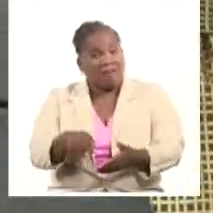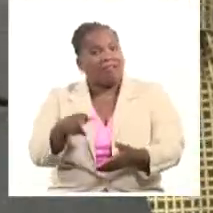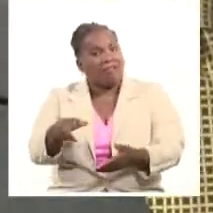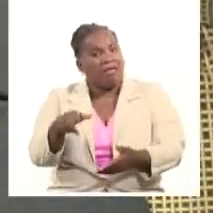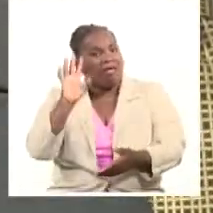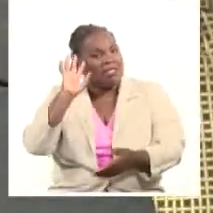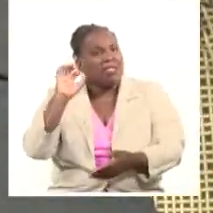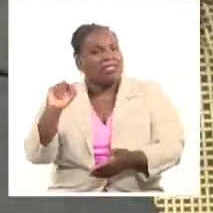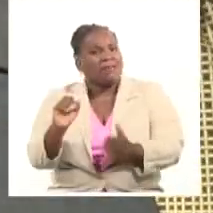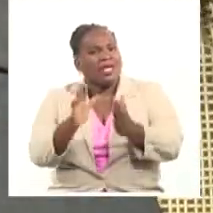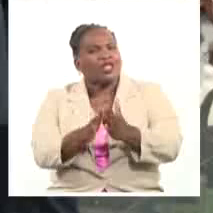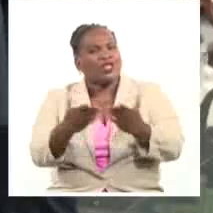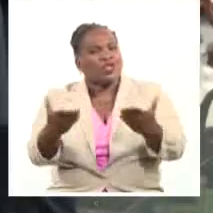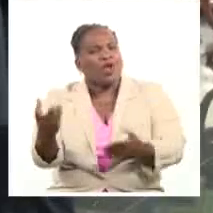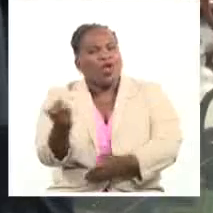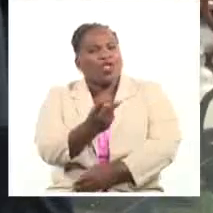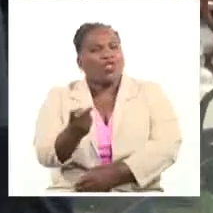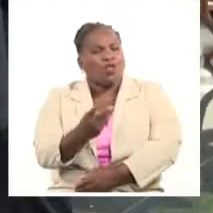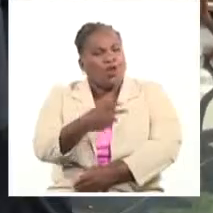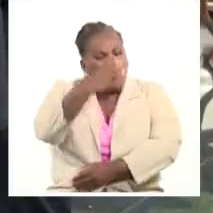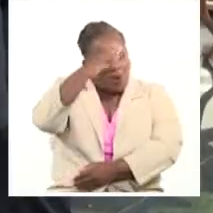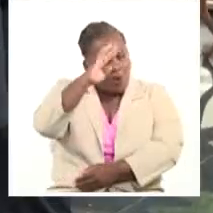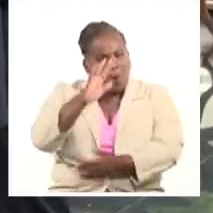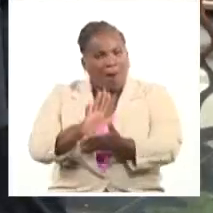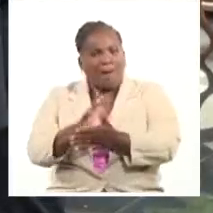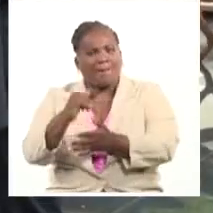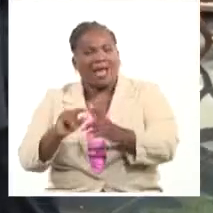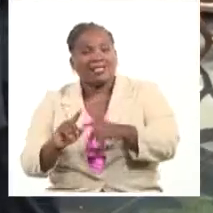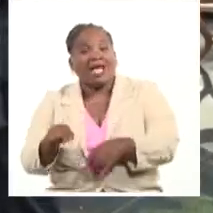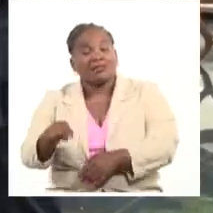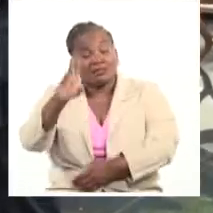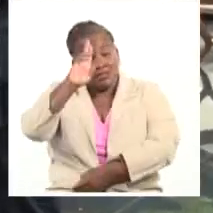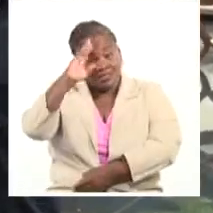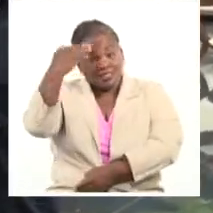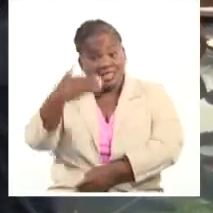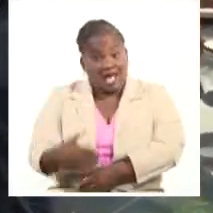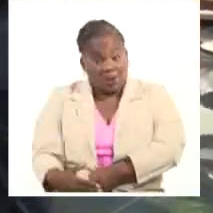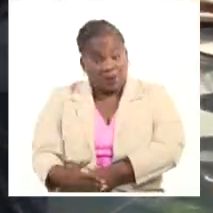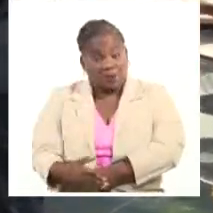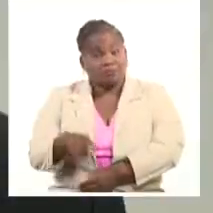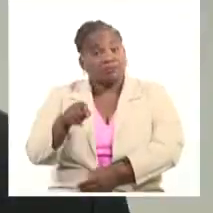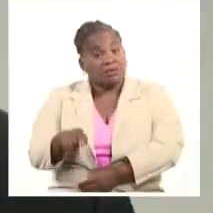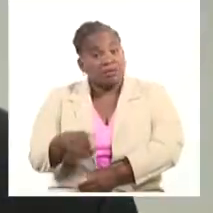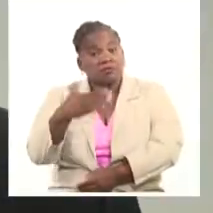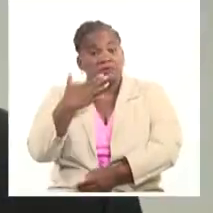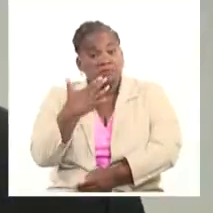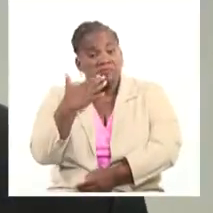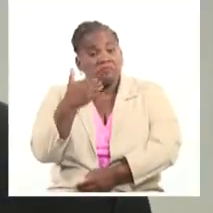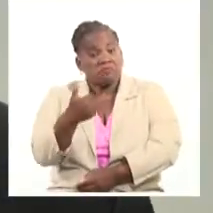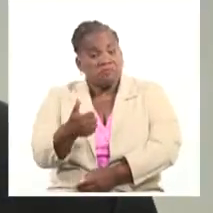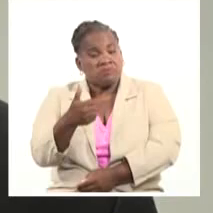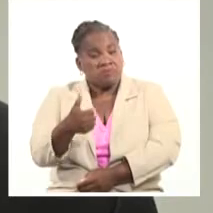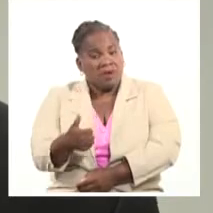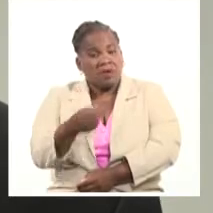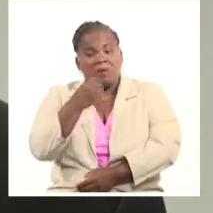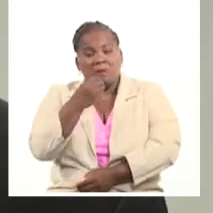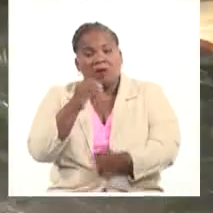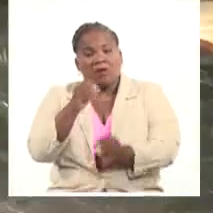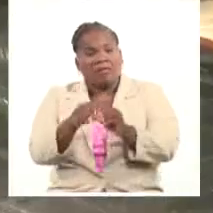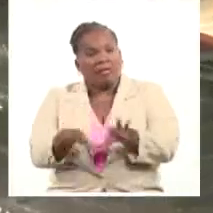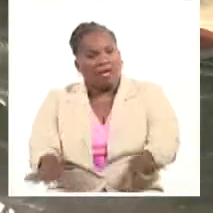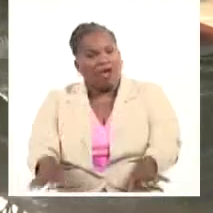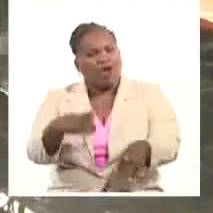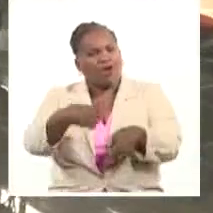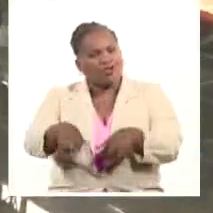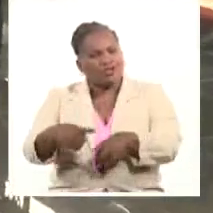entre ambos países en la esfera de la salud y la biotecnología, una cooperación que resultará muy provechosa y que podría extenderse a otras